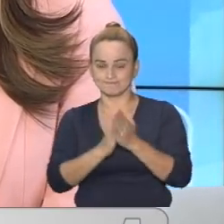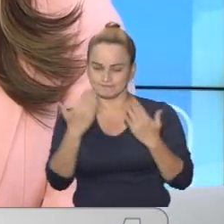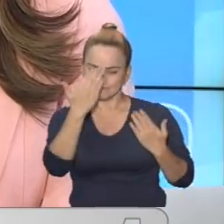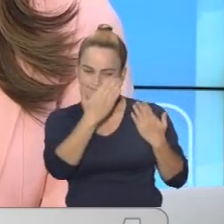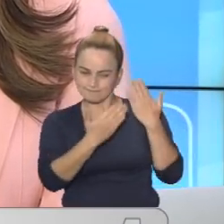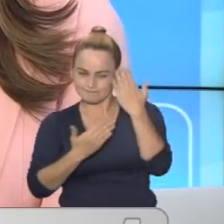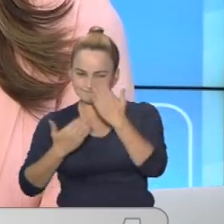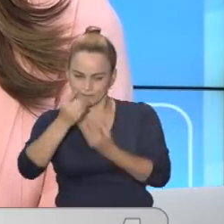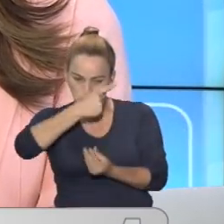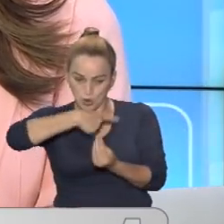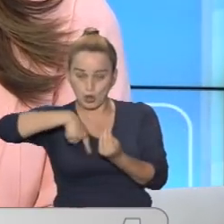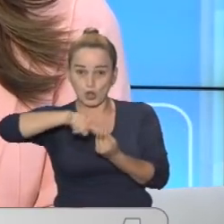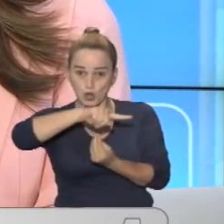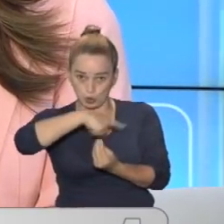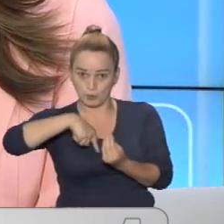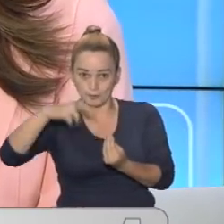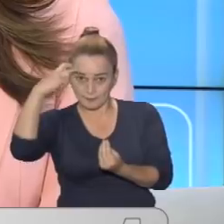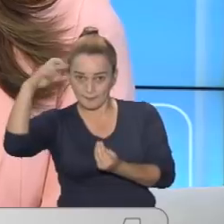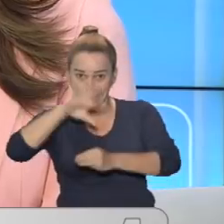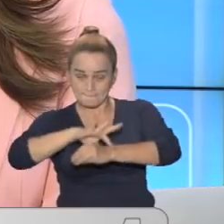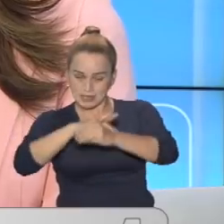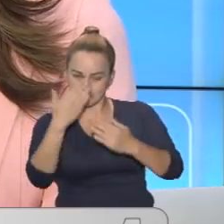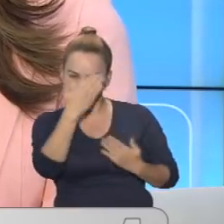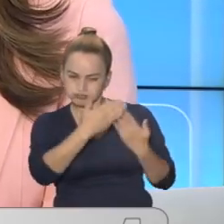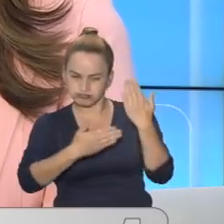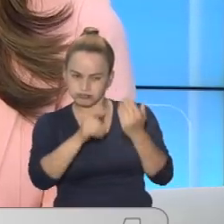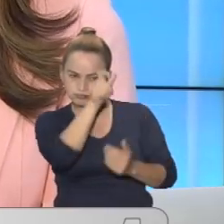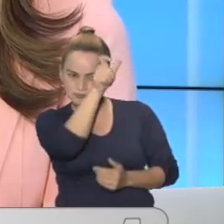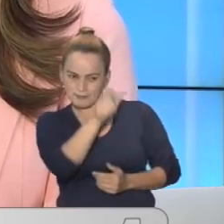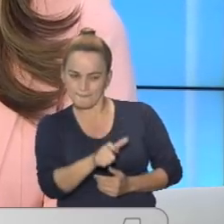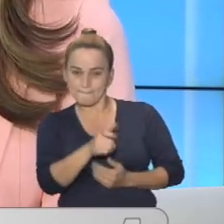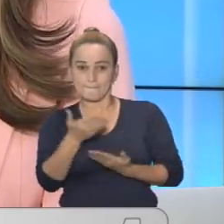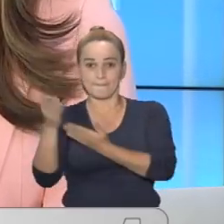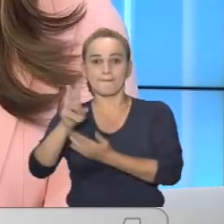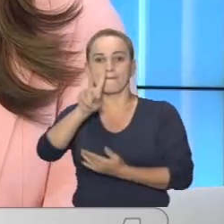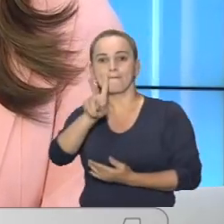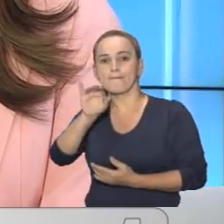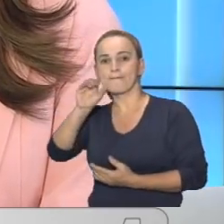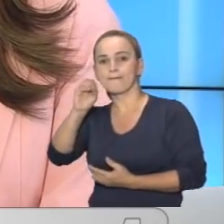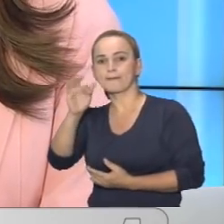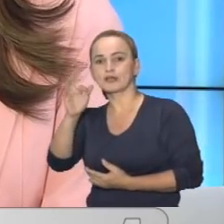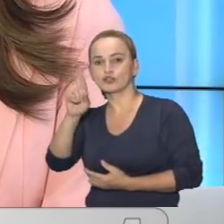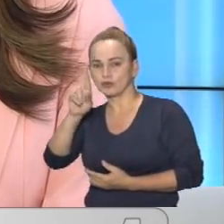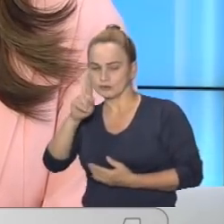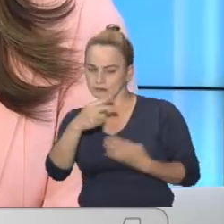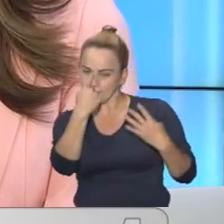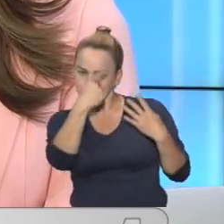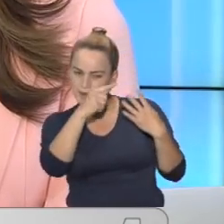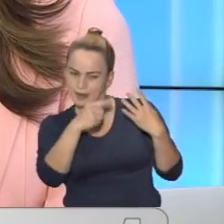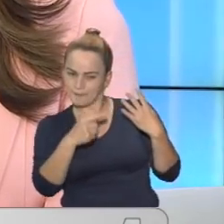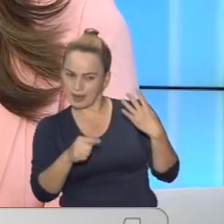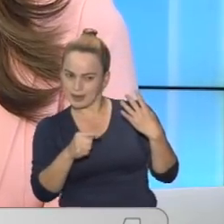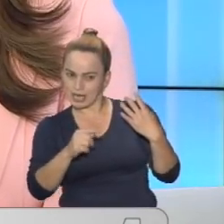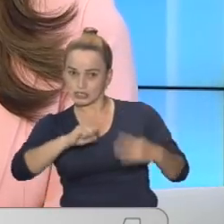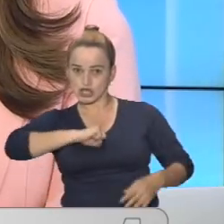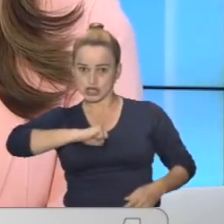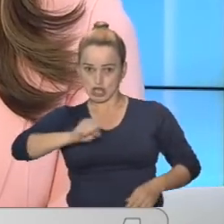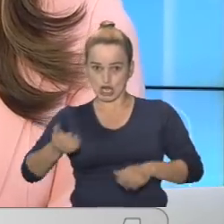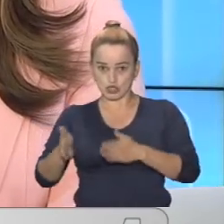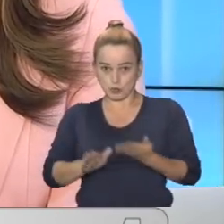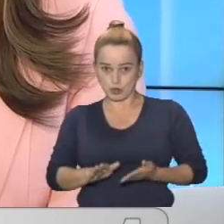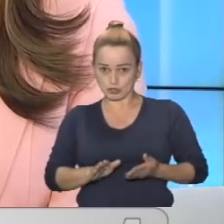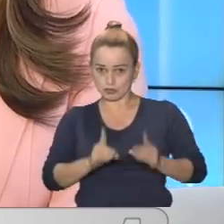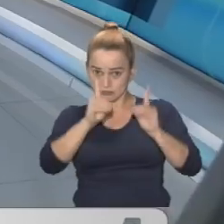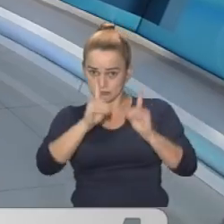evaluación por parte del Comité Médico para determinar si el paciente Víctor Escobar cumple con los requisitos para acceder al derecho de morir